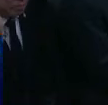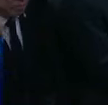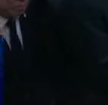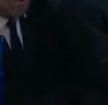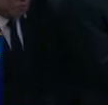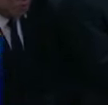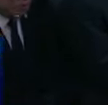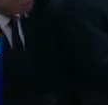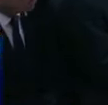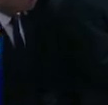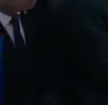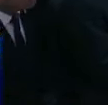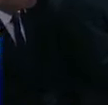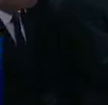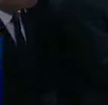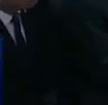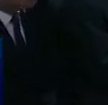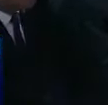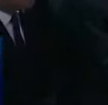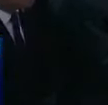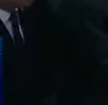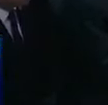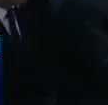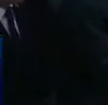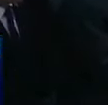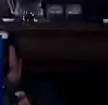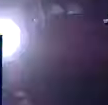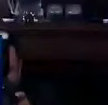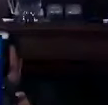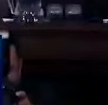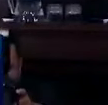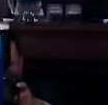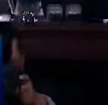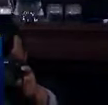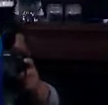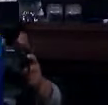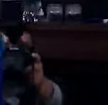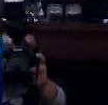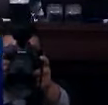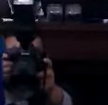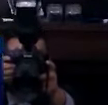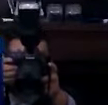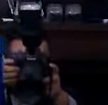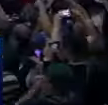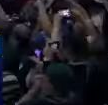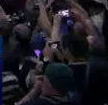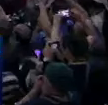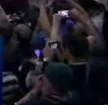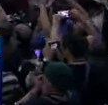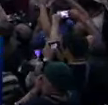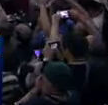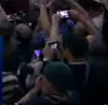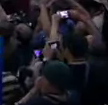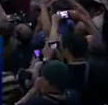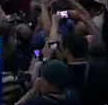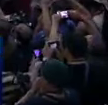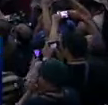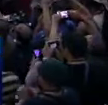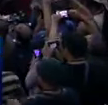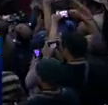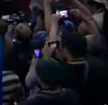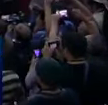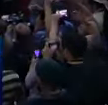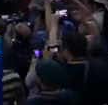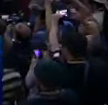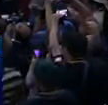Señores profesionales, bienvenidos al Congreso de la República de Guatemala. Honorables señores,